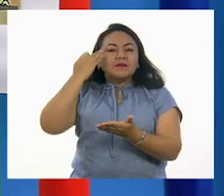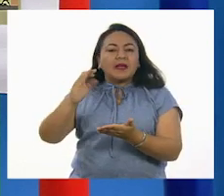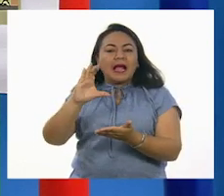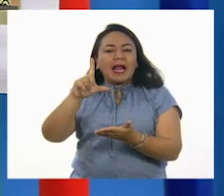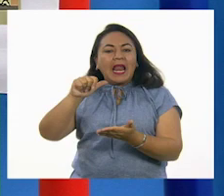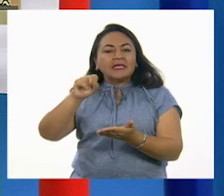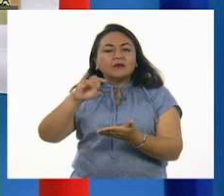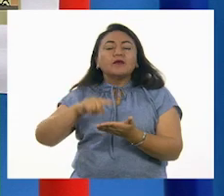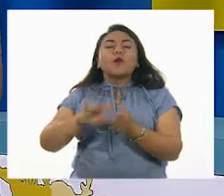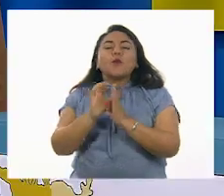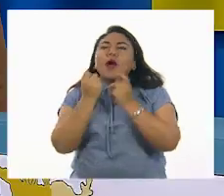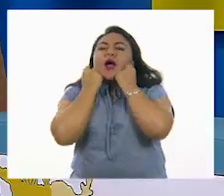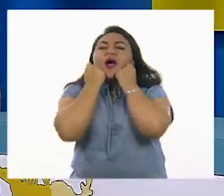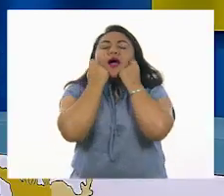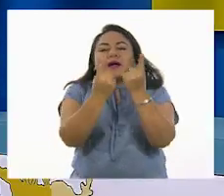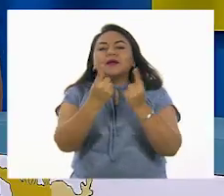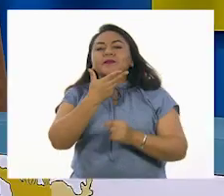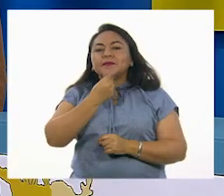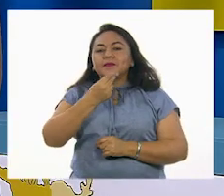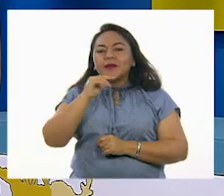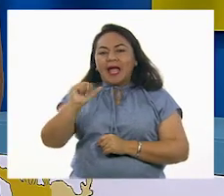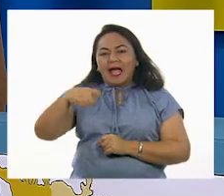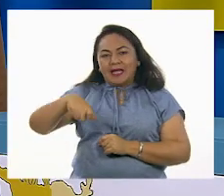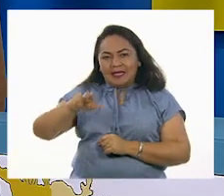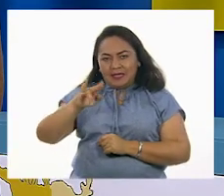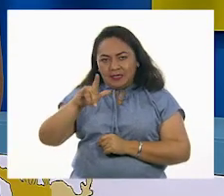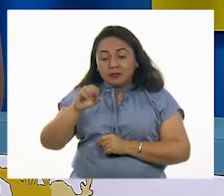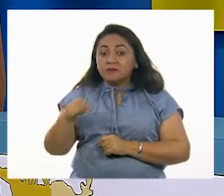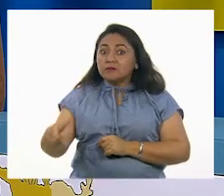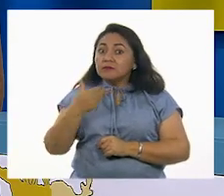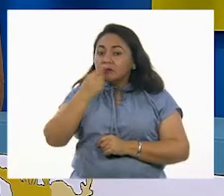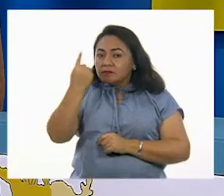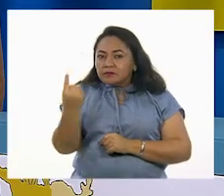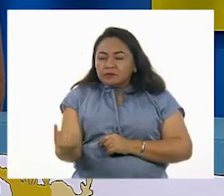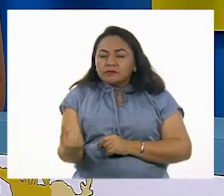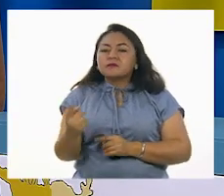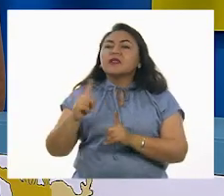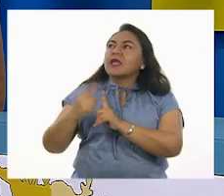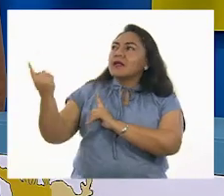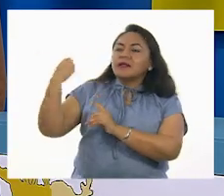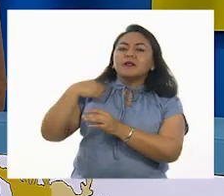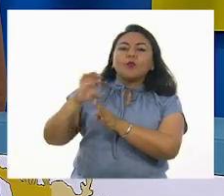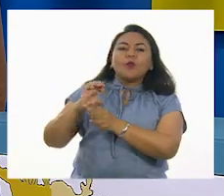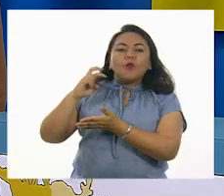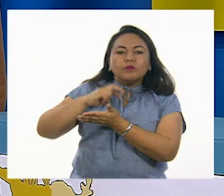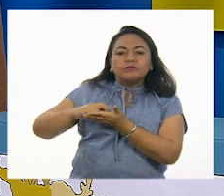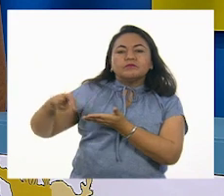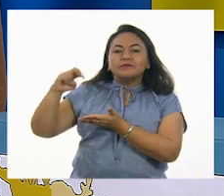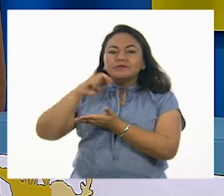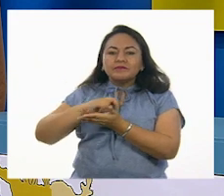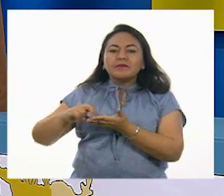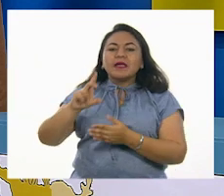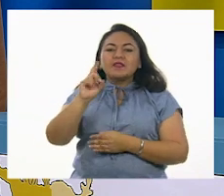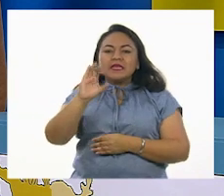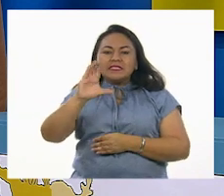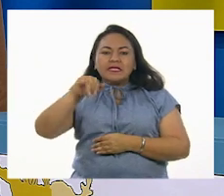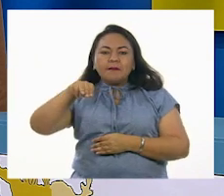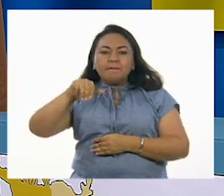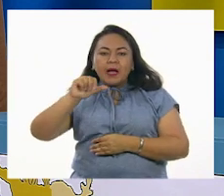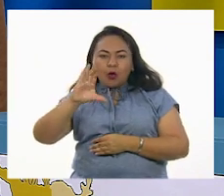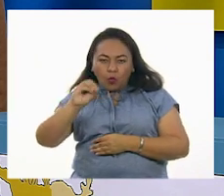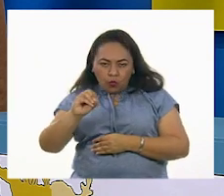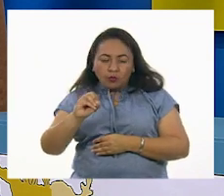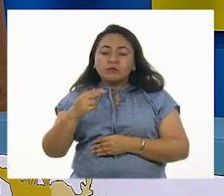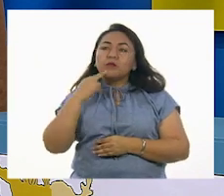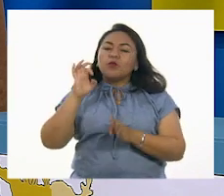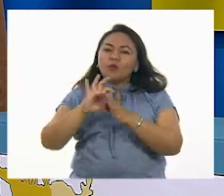hacia Aquiles. Alejandro, de niño, tuvo un ayo llamado Lisímaco, que a modo de juegos de rol le enseñó a